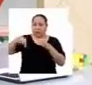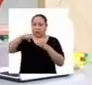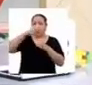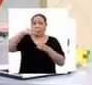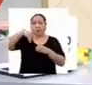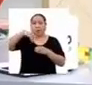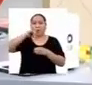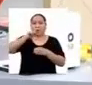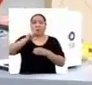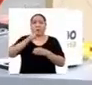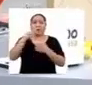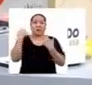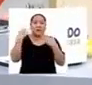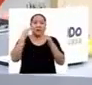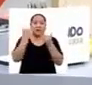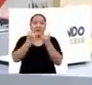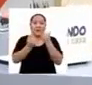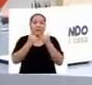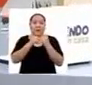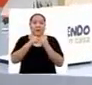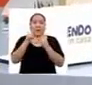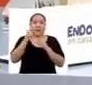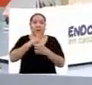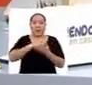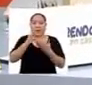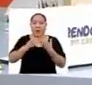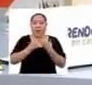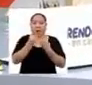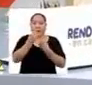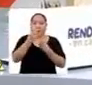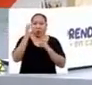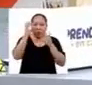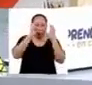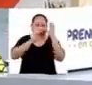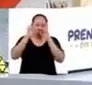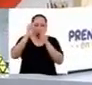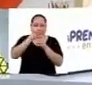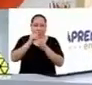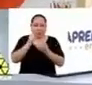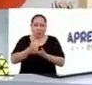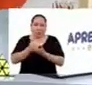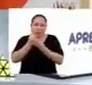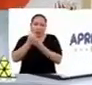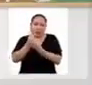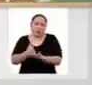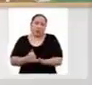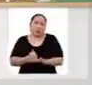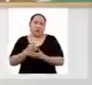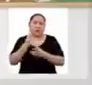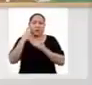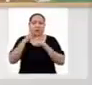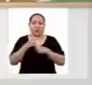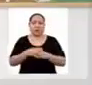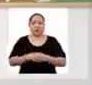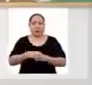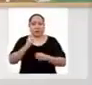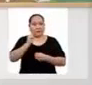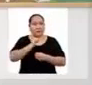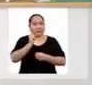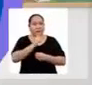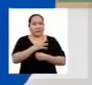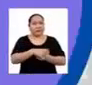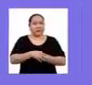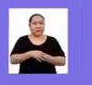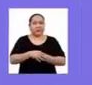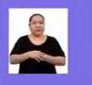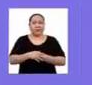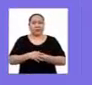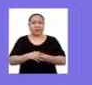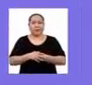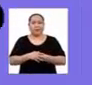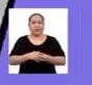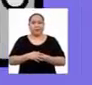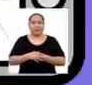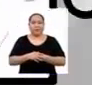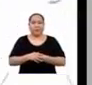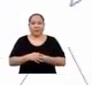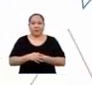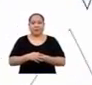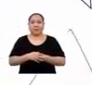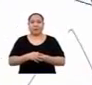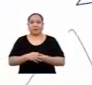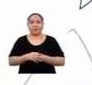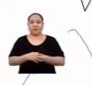Para acabar el programa, ¿hay alguna duda que esperamos pueda ayudarnos a despejar? Claro que sí.